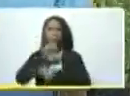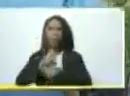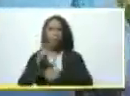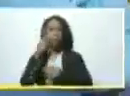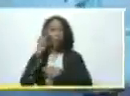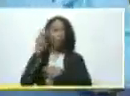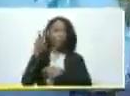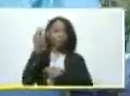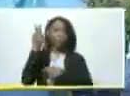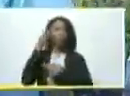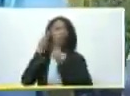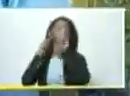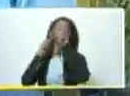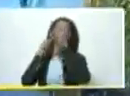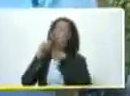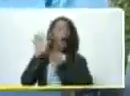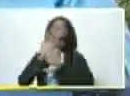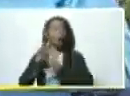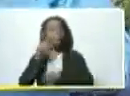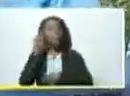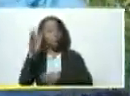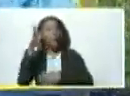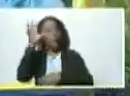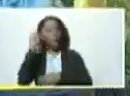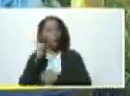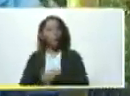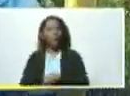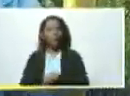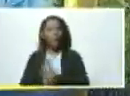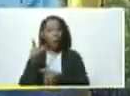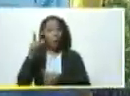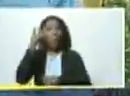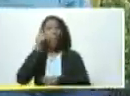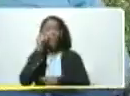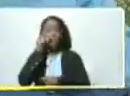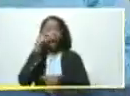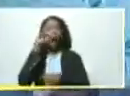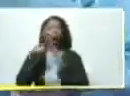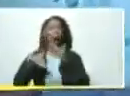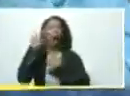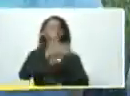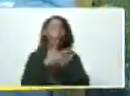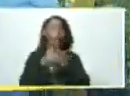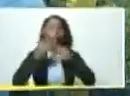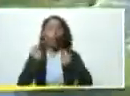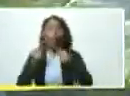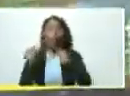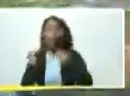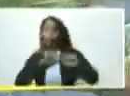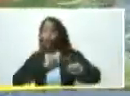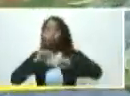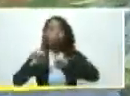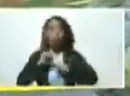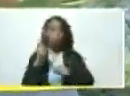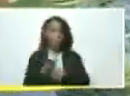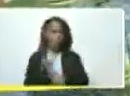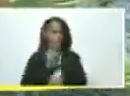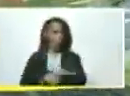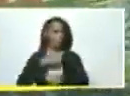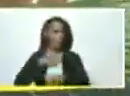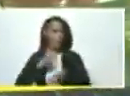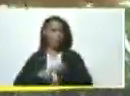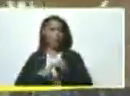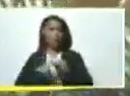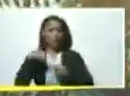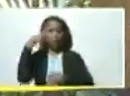y uno lee y uno observa. ¿Me entiendes? Nosotros mira, el hombre pica adelante, compadre. Está peor que Silvia, sí, Silvia. Me